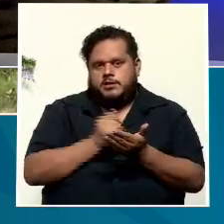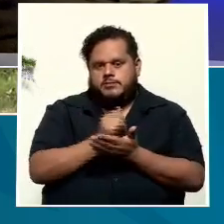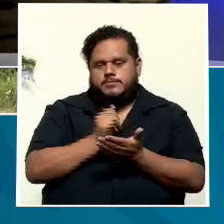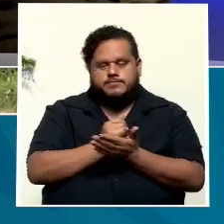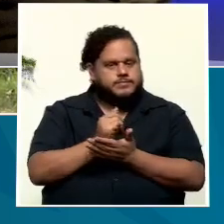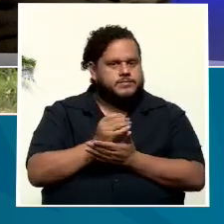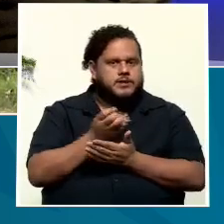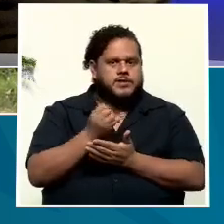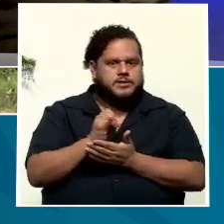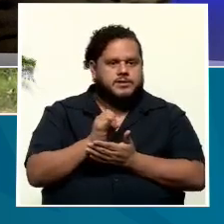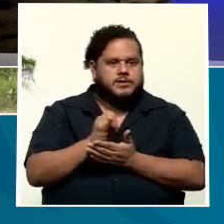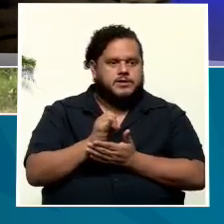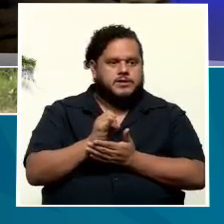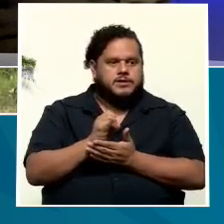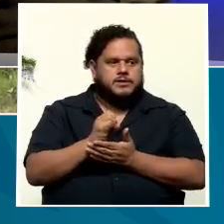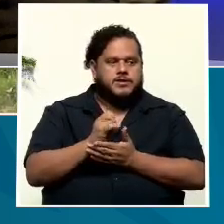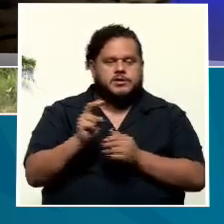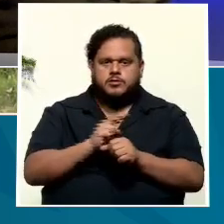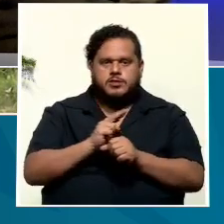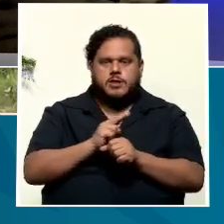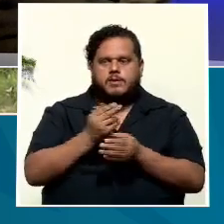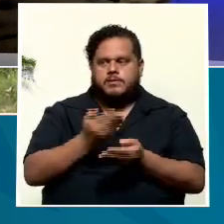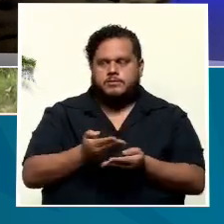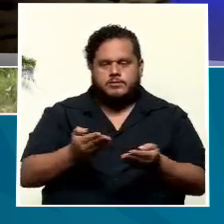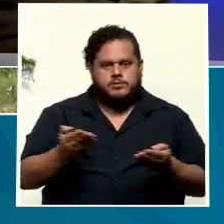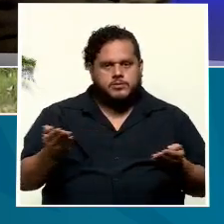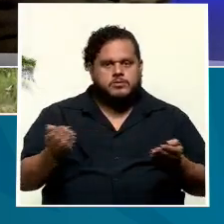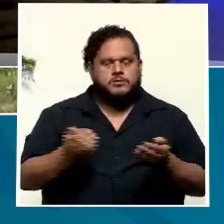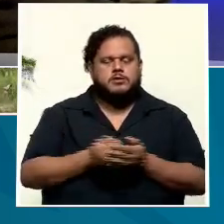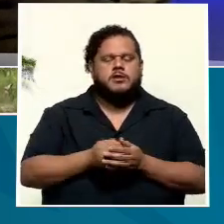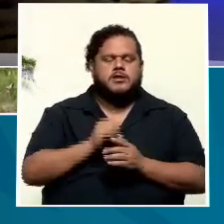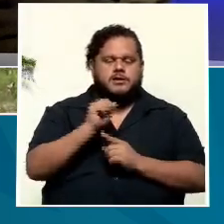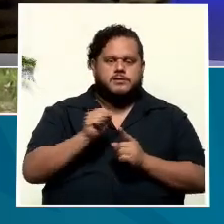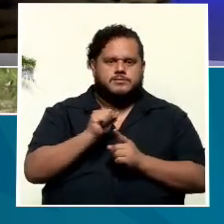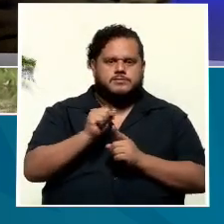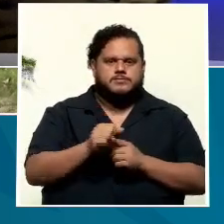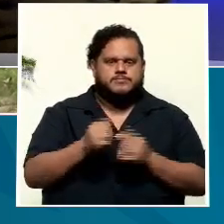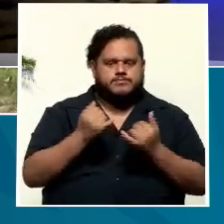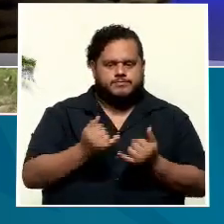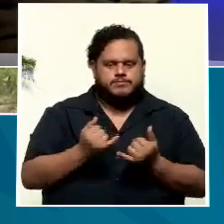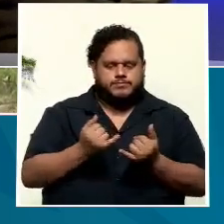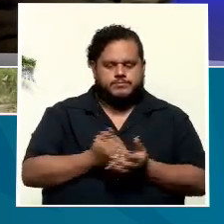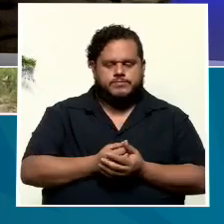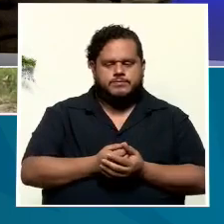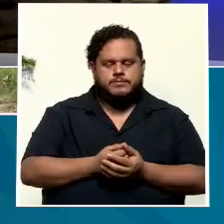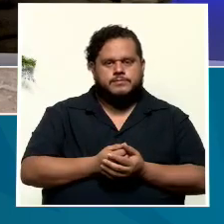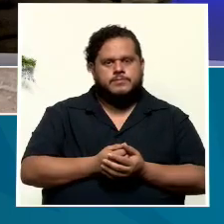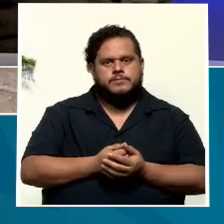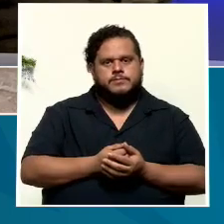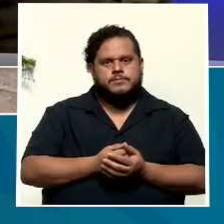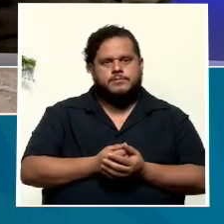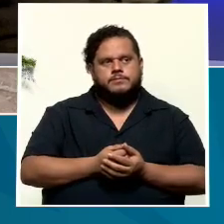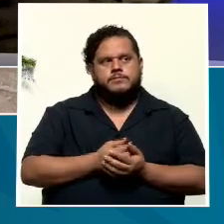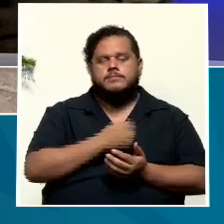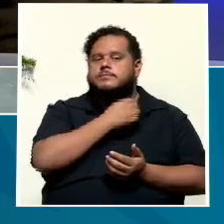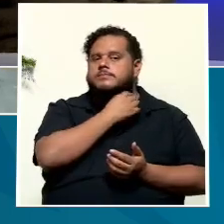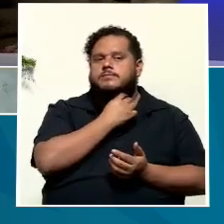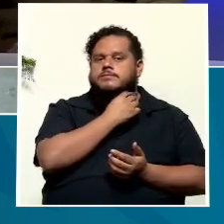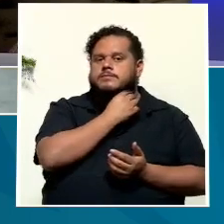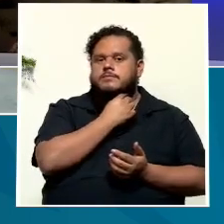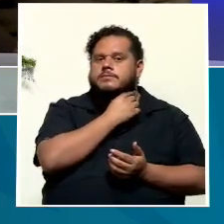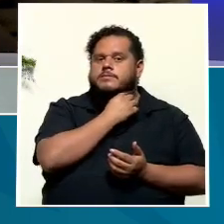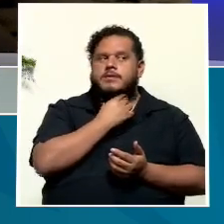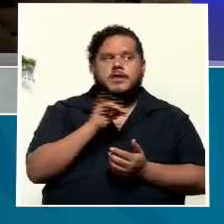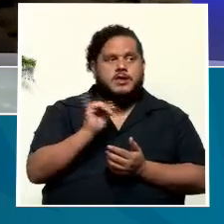investigaciones si se les aplicaban los recursos del caso. Ahora hay, como mencionaba